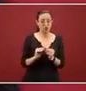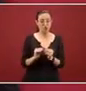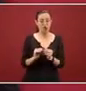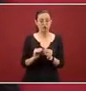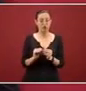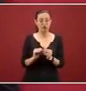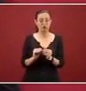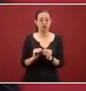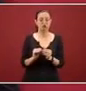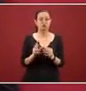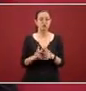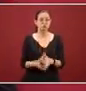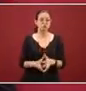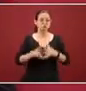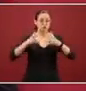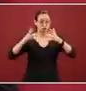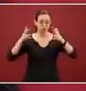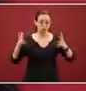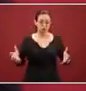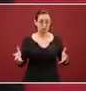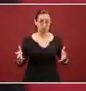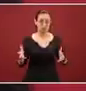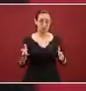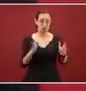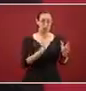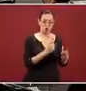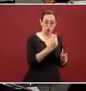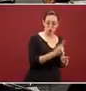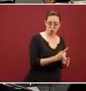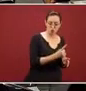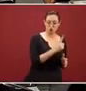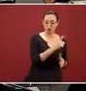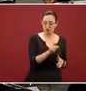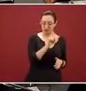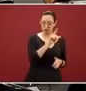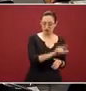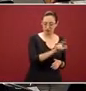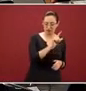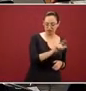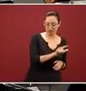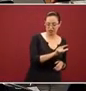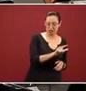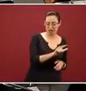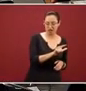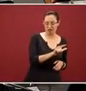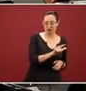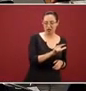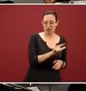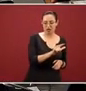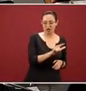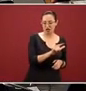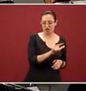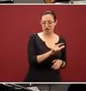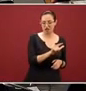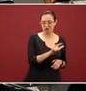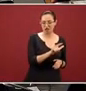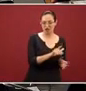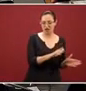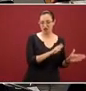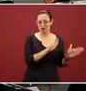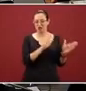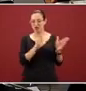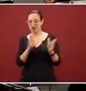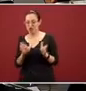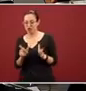se incrementa en la fase 1, de 117 camas de cuidados intensivos